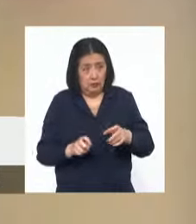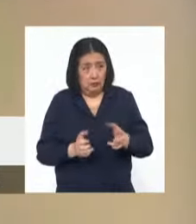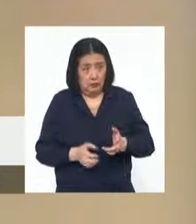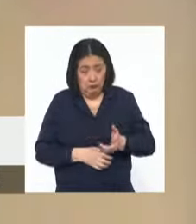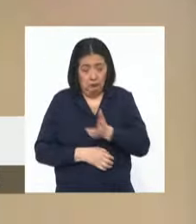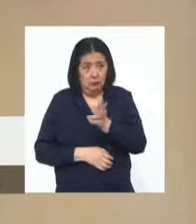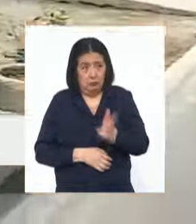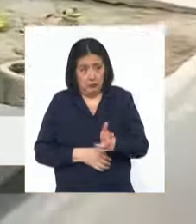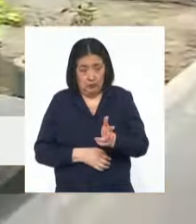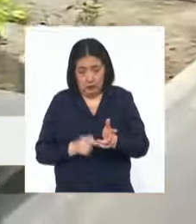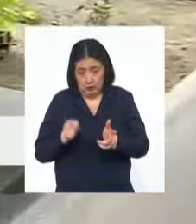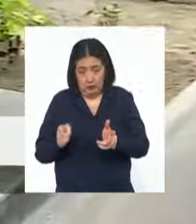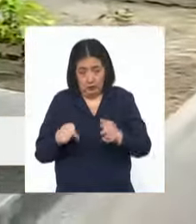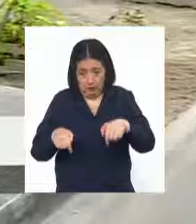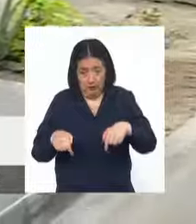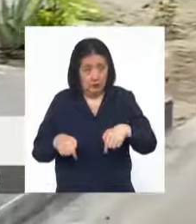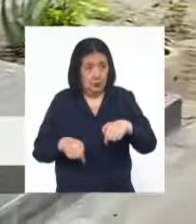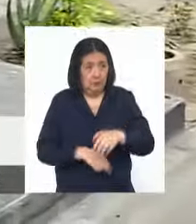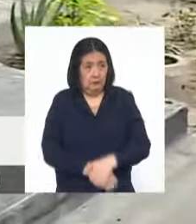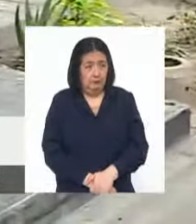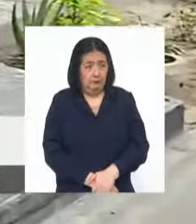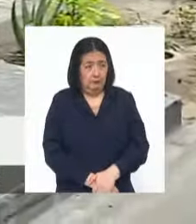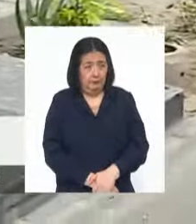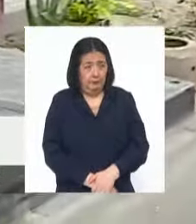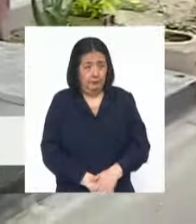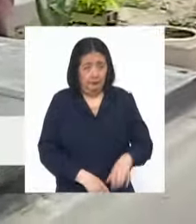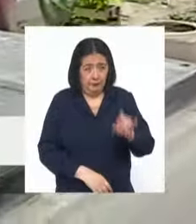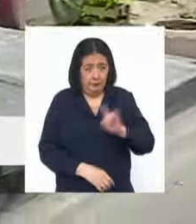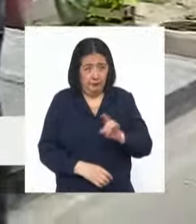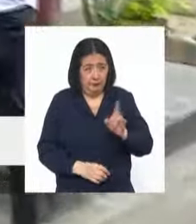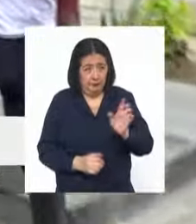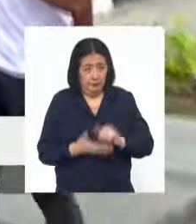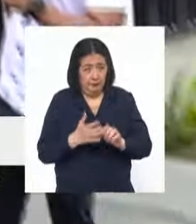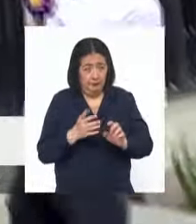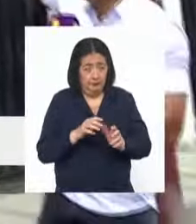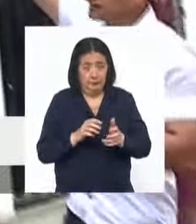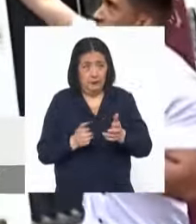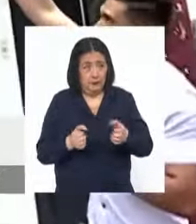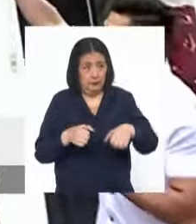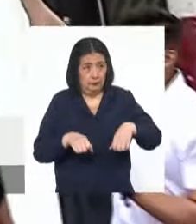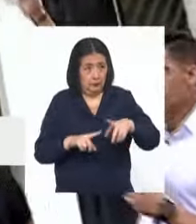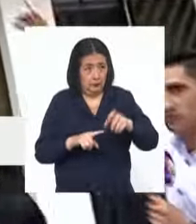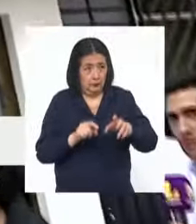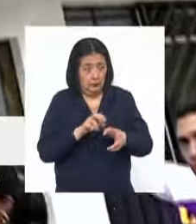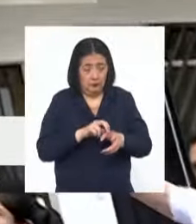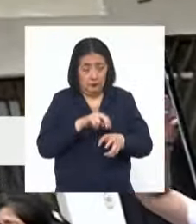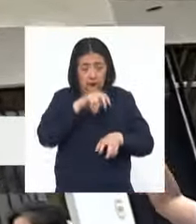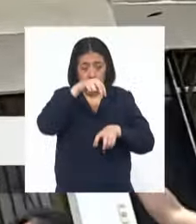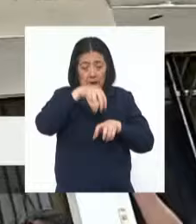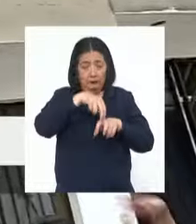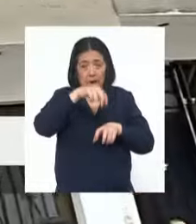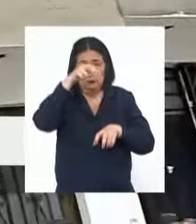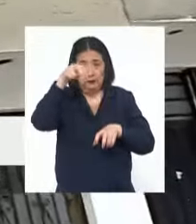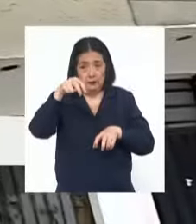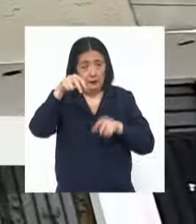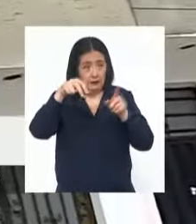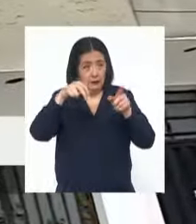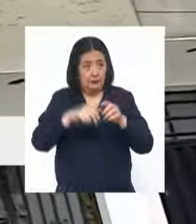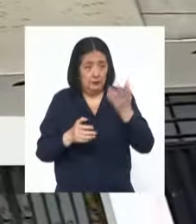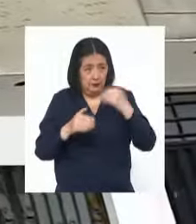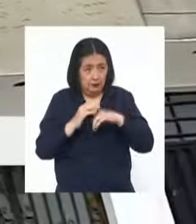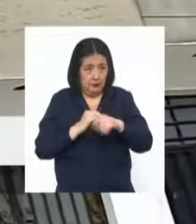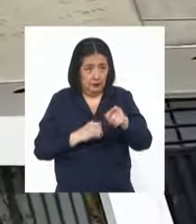cuadra exactamente aquí donde estamos y la utiliza para poder subir hasta el balcón de esta vivienda y finalmente ingresar